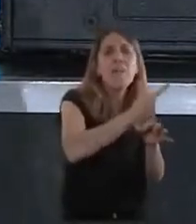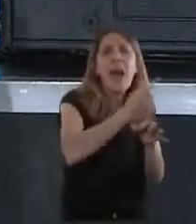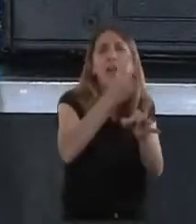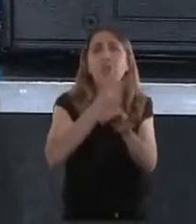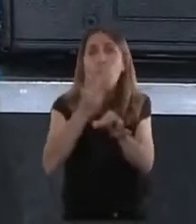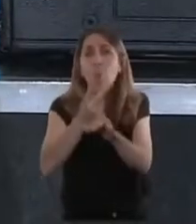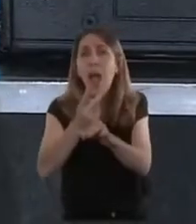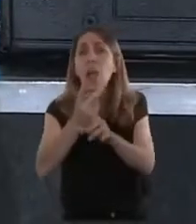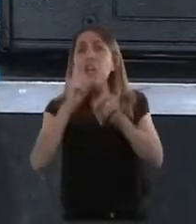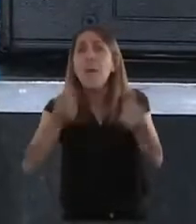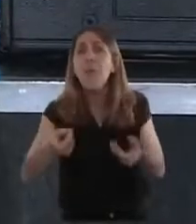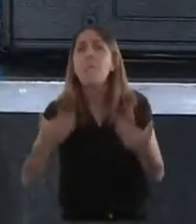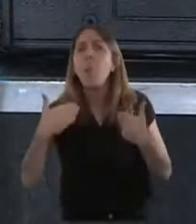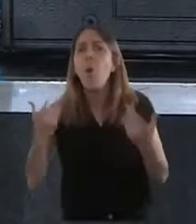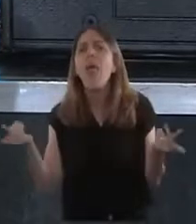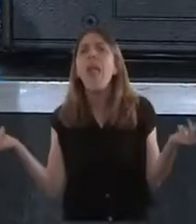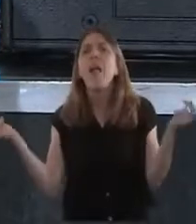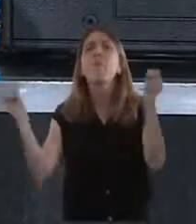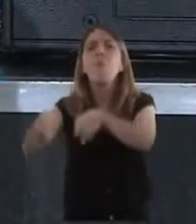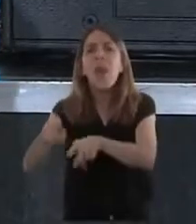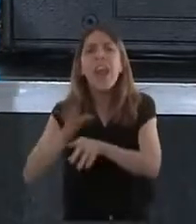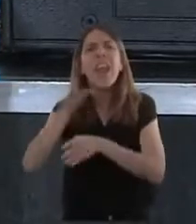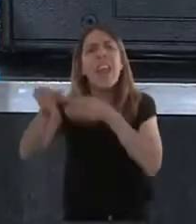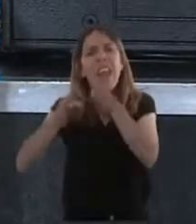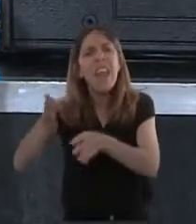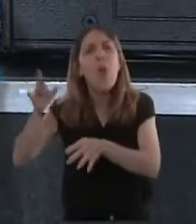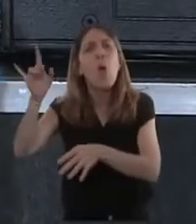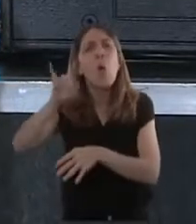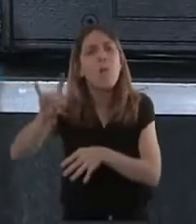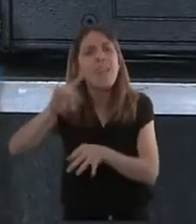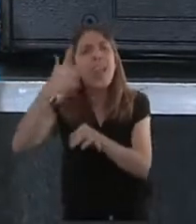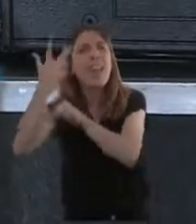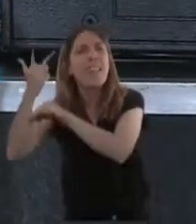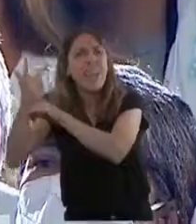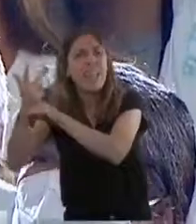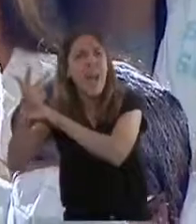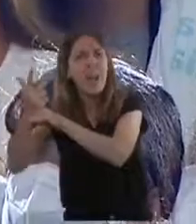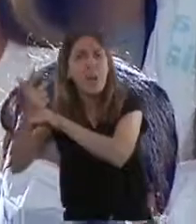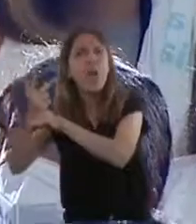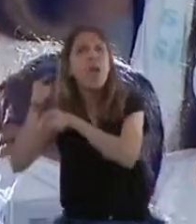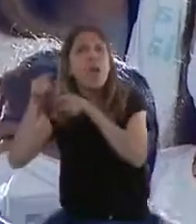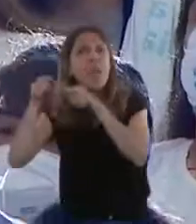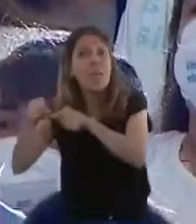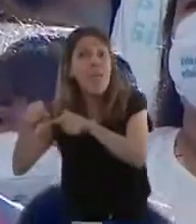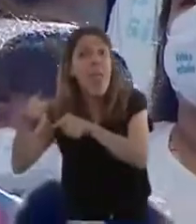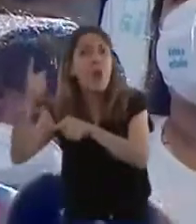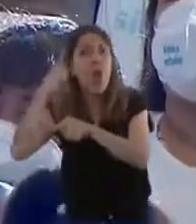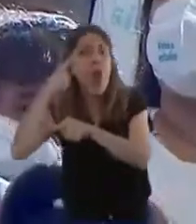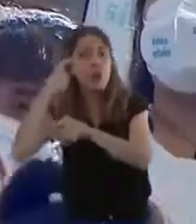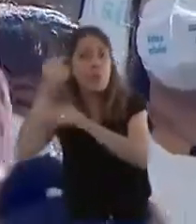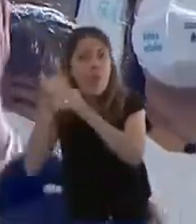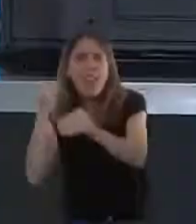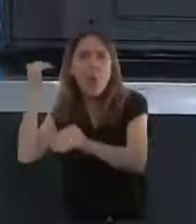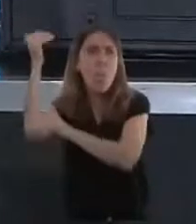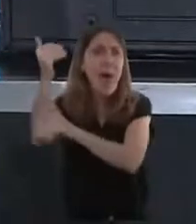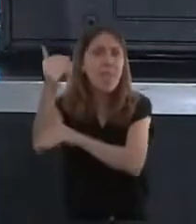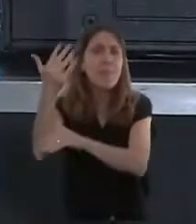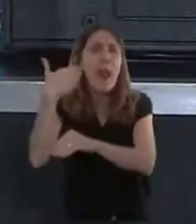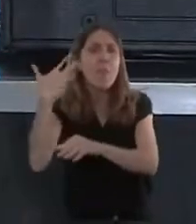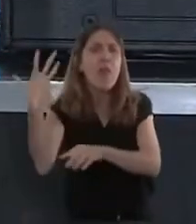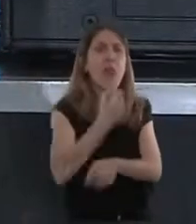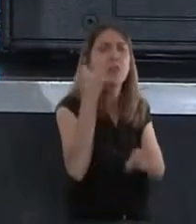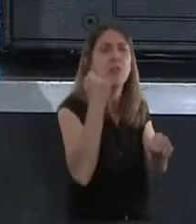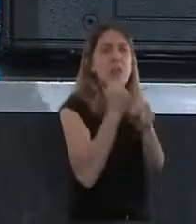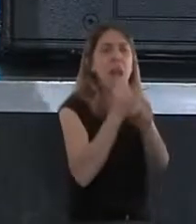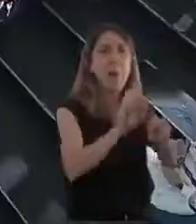que puedan ir a carreras terciarias y conseguir allí mejores condiciones para poder conseguir mejores